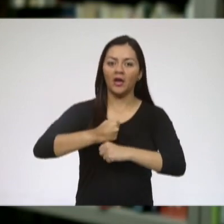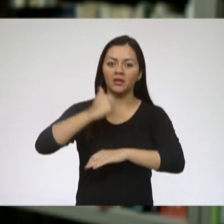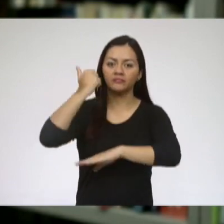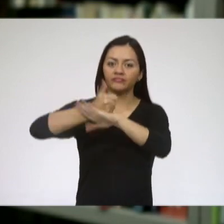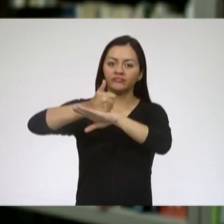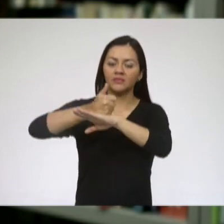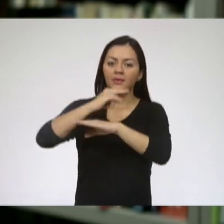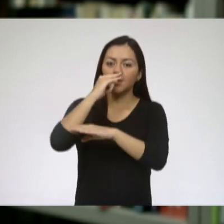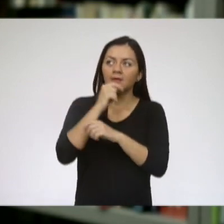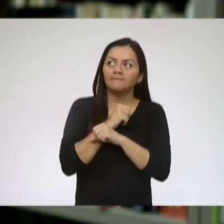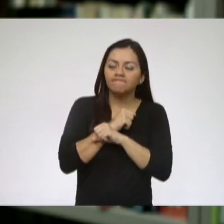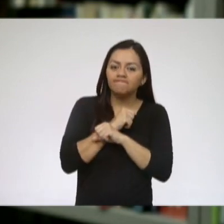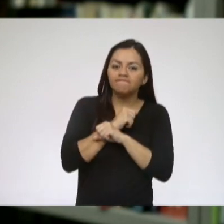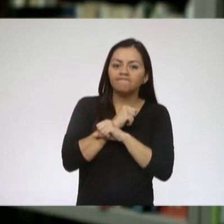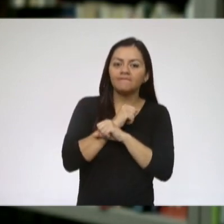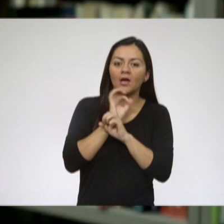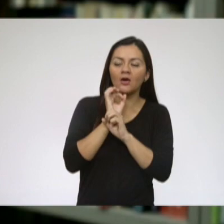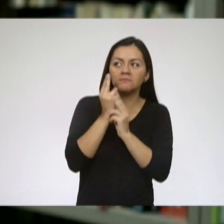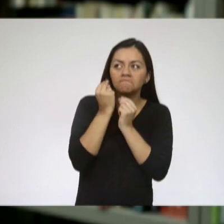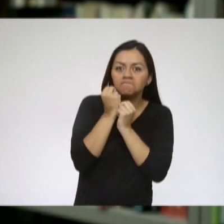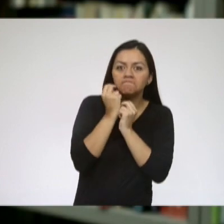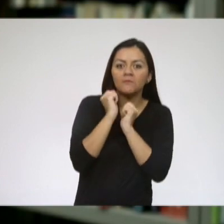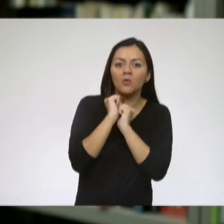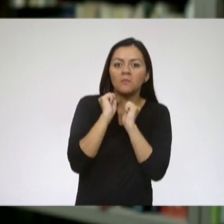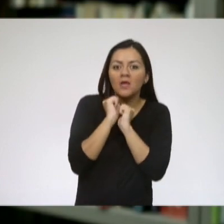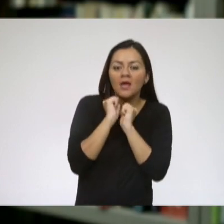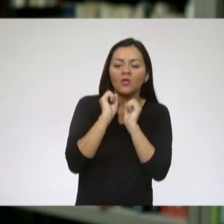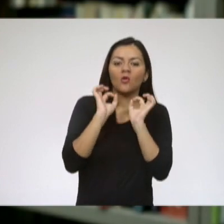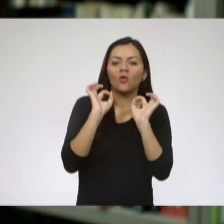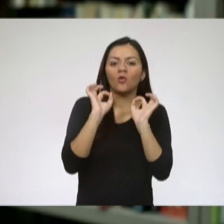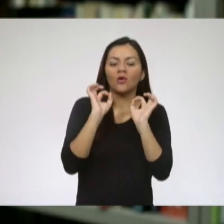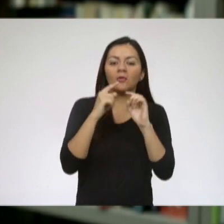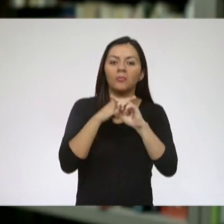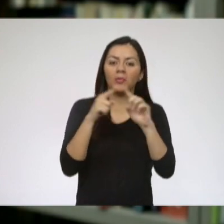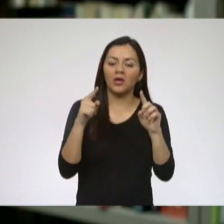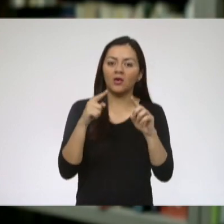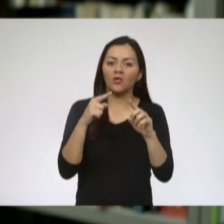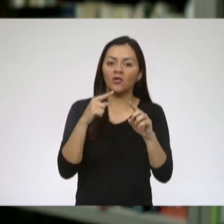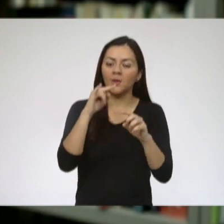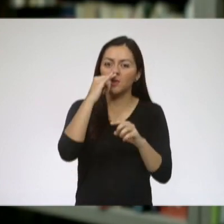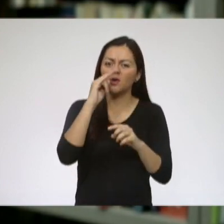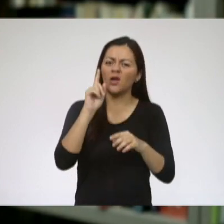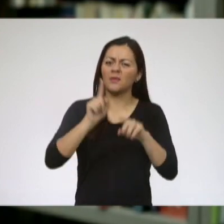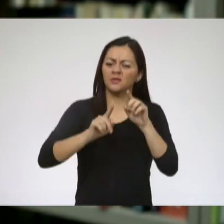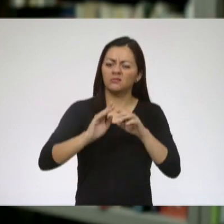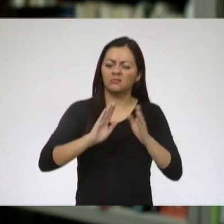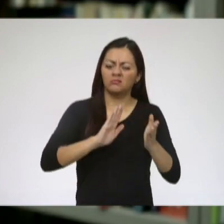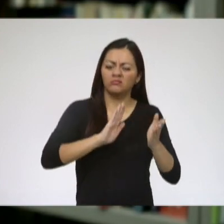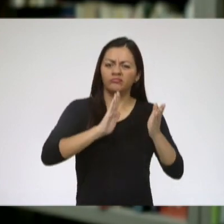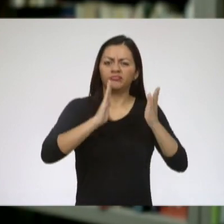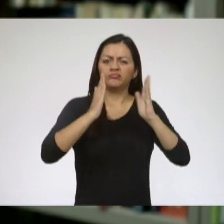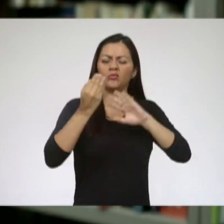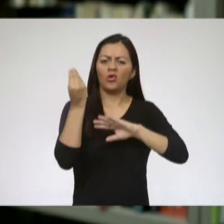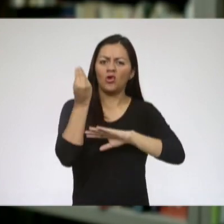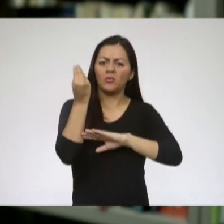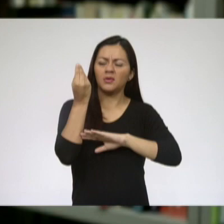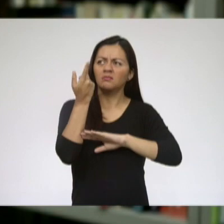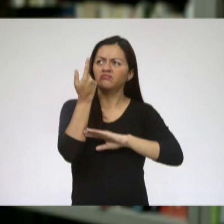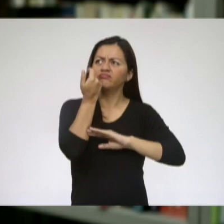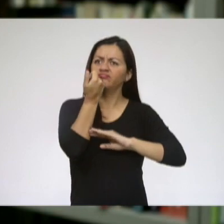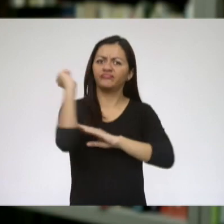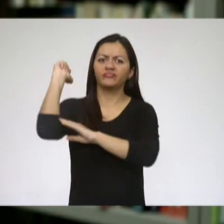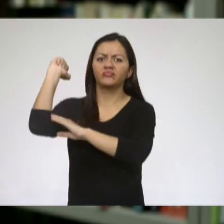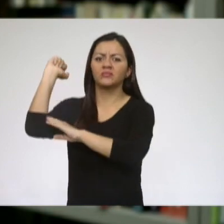nos demostramos de alguna manera que no estamos totalmente conformes. Igualmente, esto pasa no solamente en las casas,